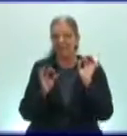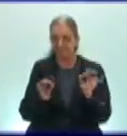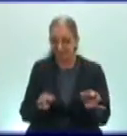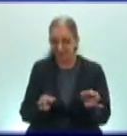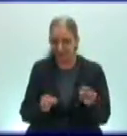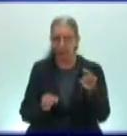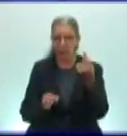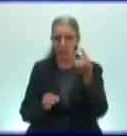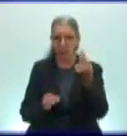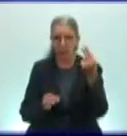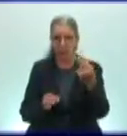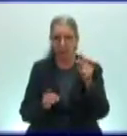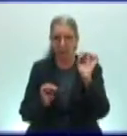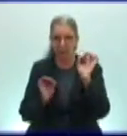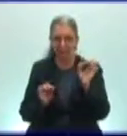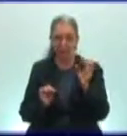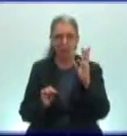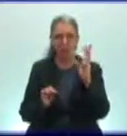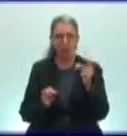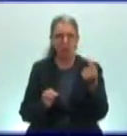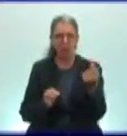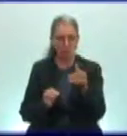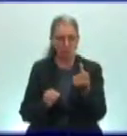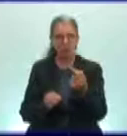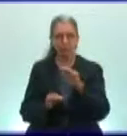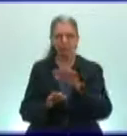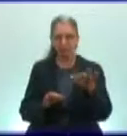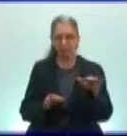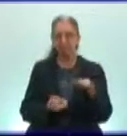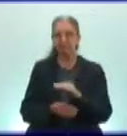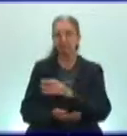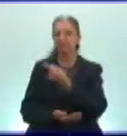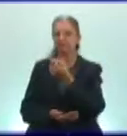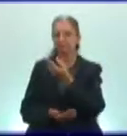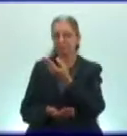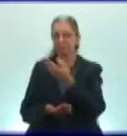un solo protón en sus núcleos.